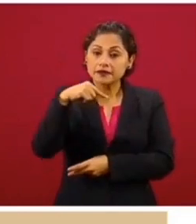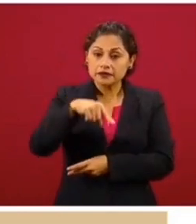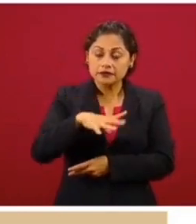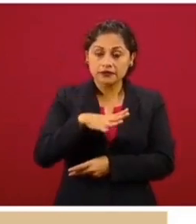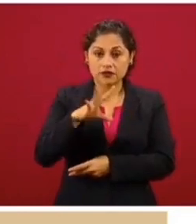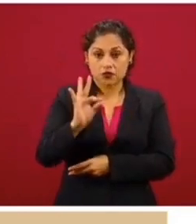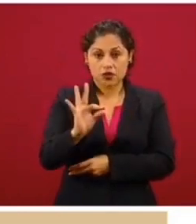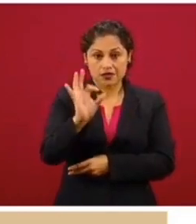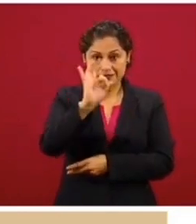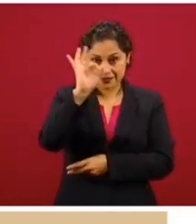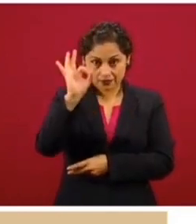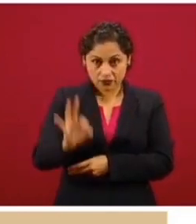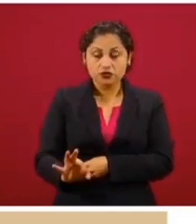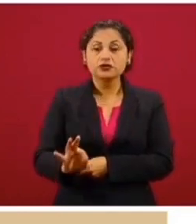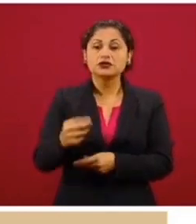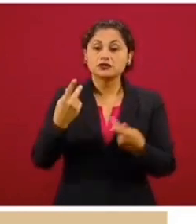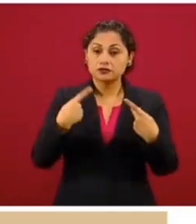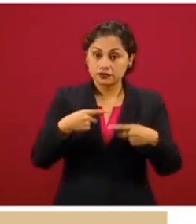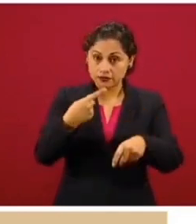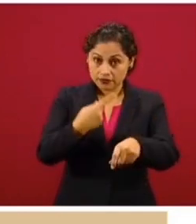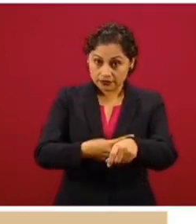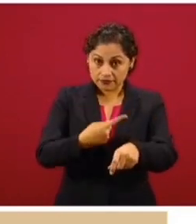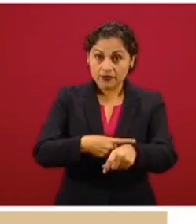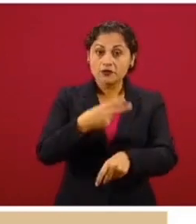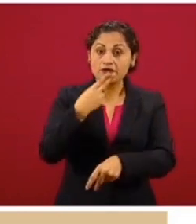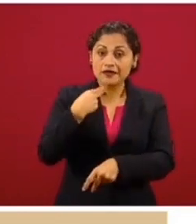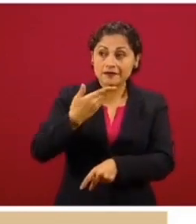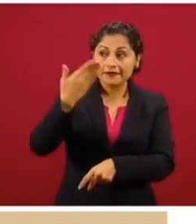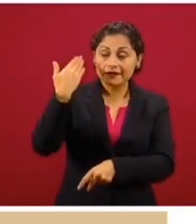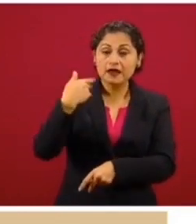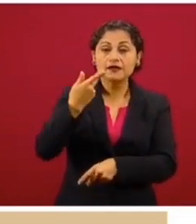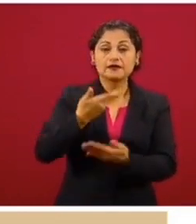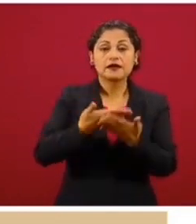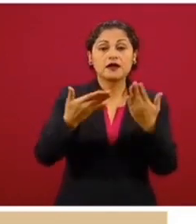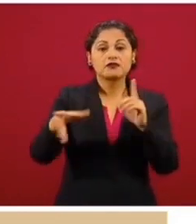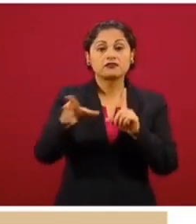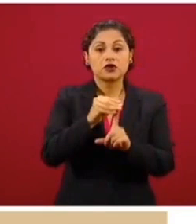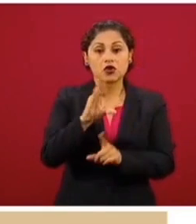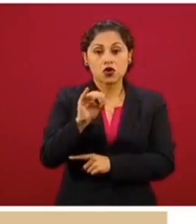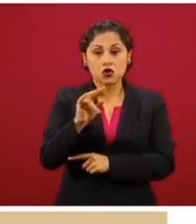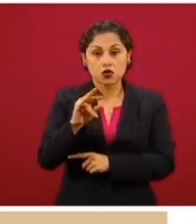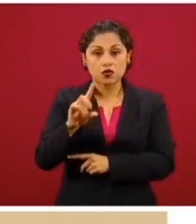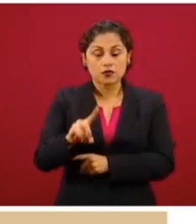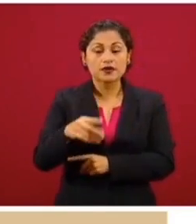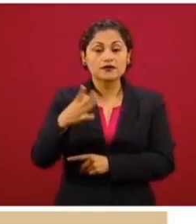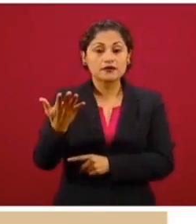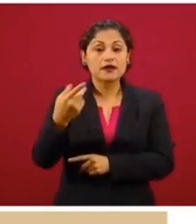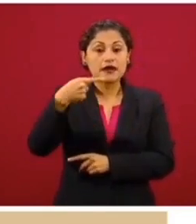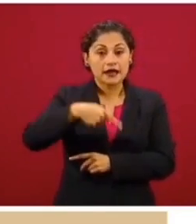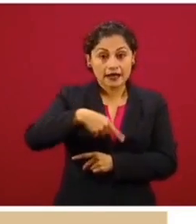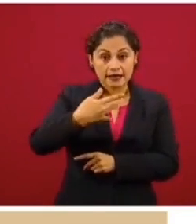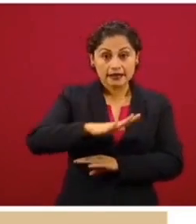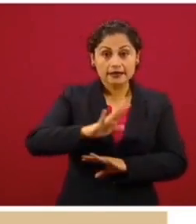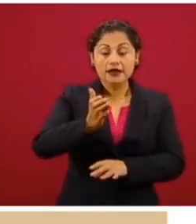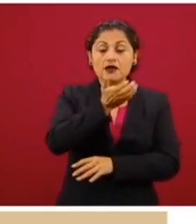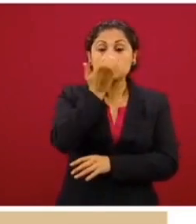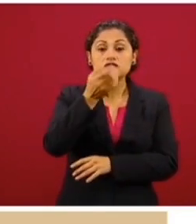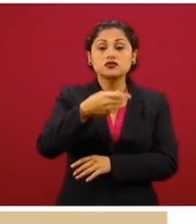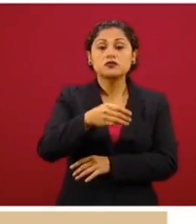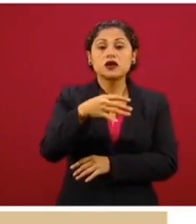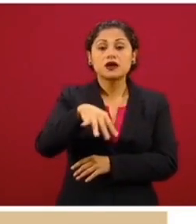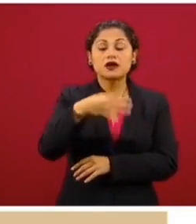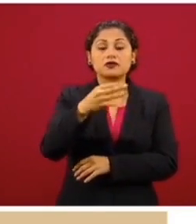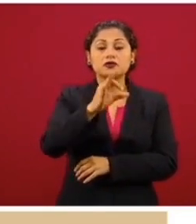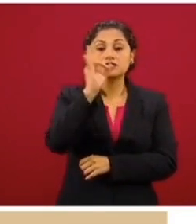de personas que tienen comida tienen diabetes y esto contrasta con un promedio nacional de 14% de diabetes para